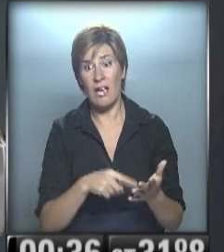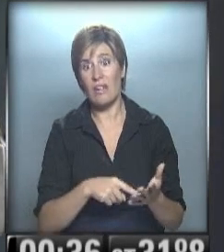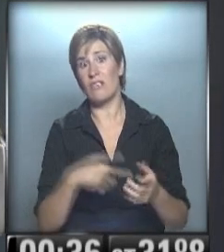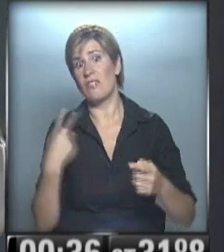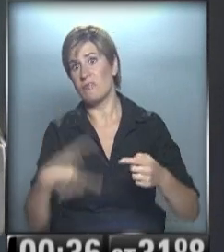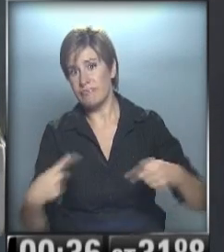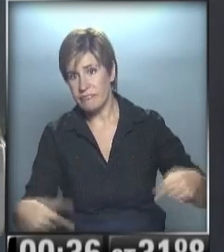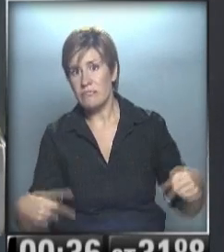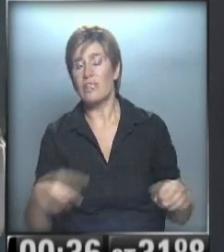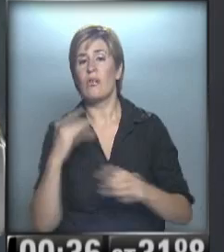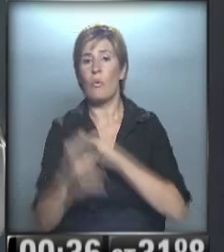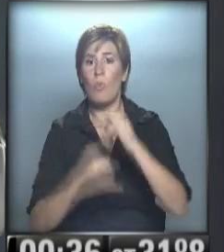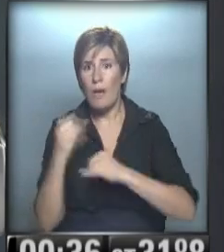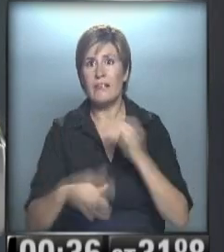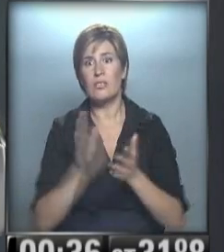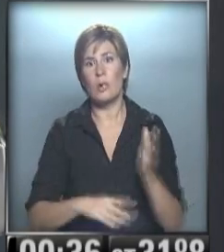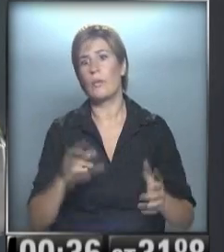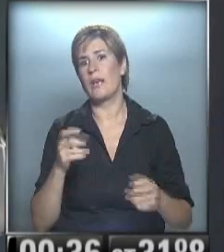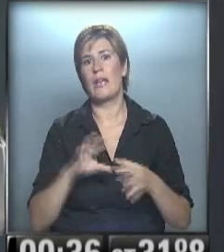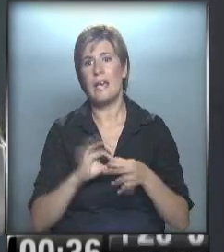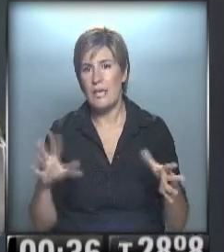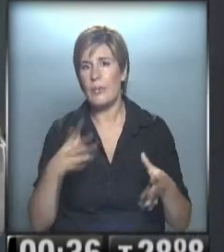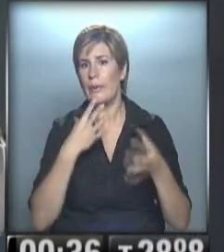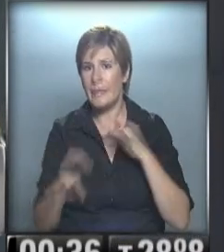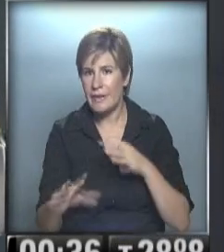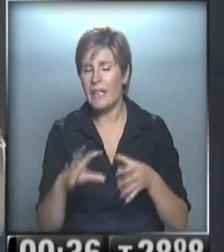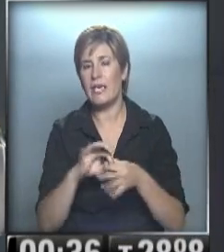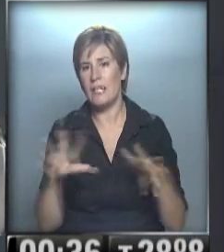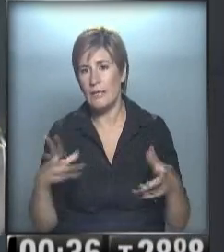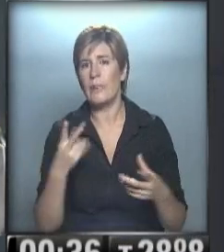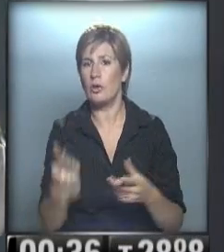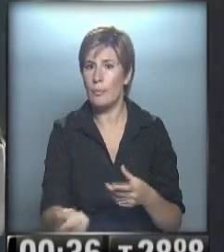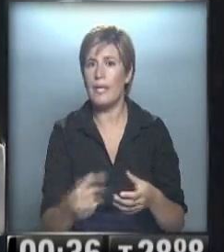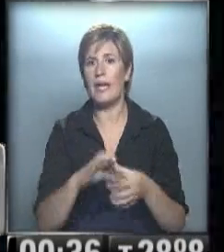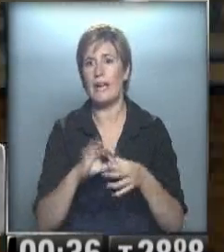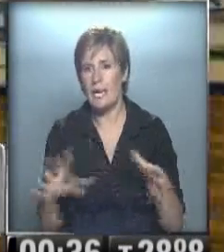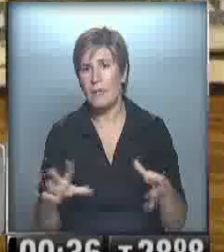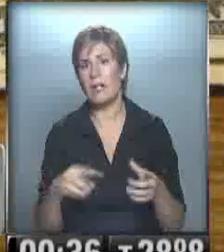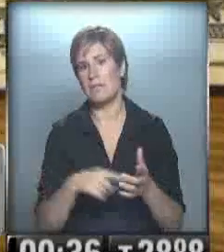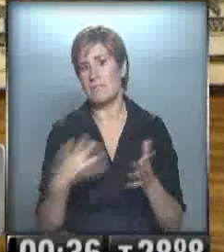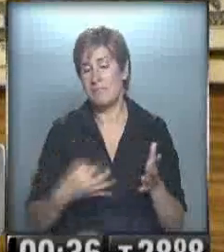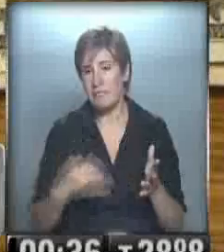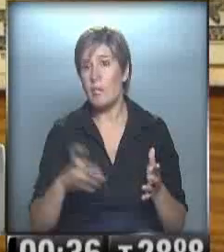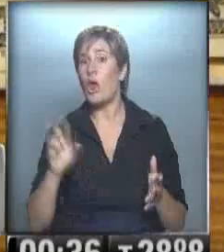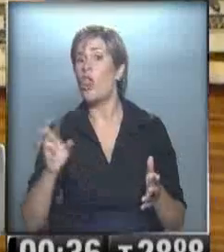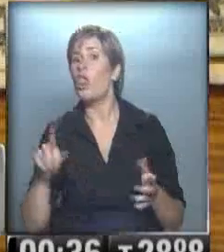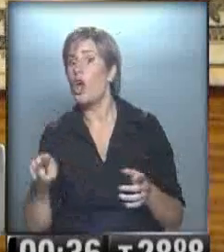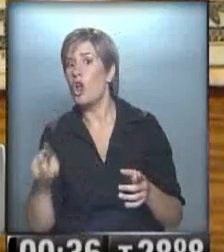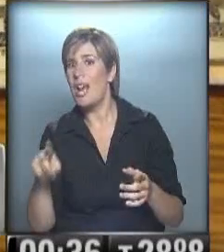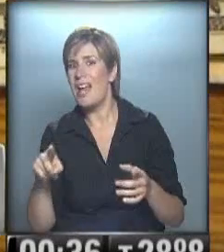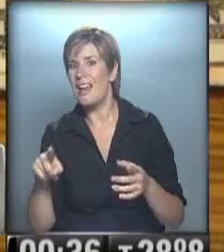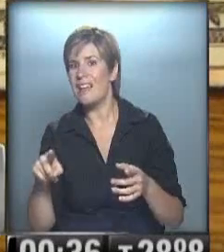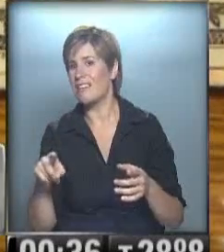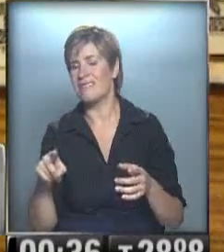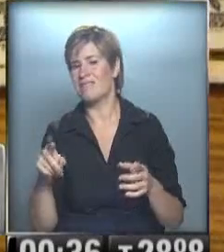la libre competencia y la transparencia. Efectivamente, no pueden hacerse eco de un mercado no transparente, de un mercado en donde